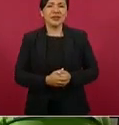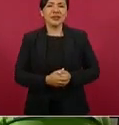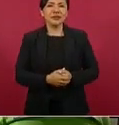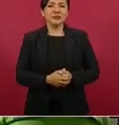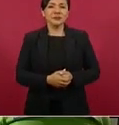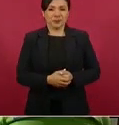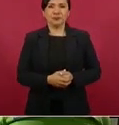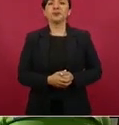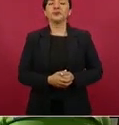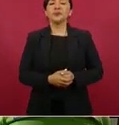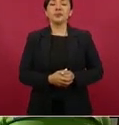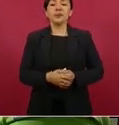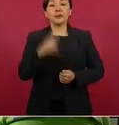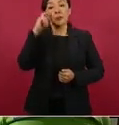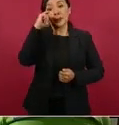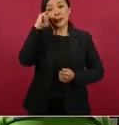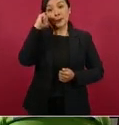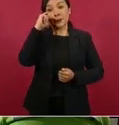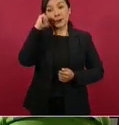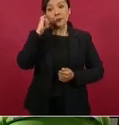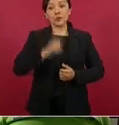A ver, pues…